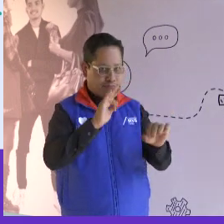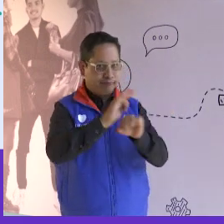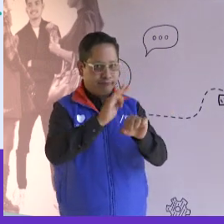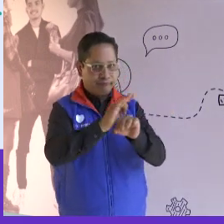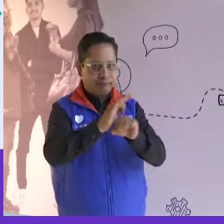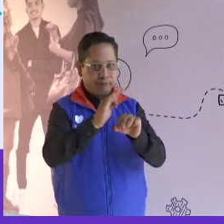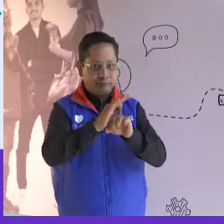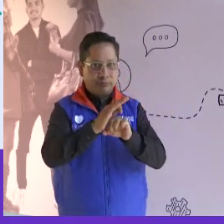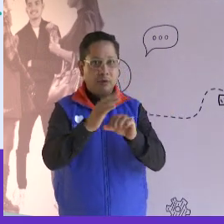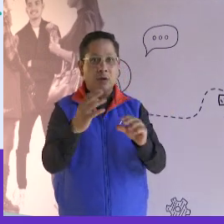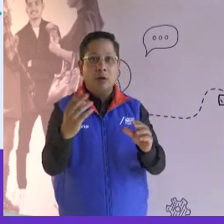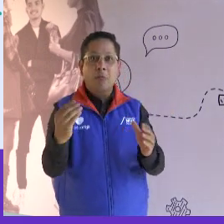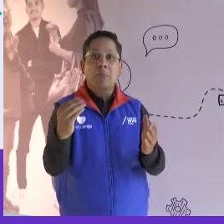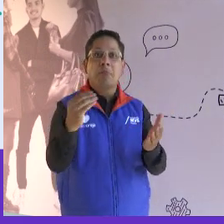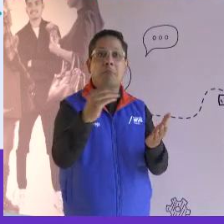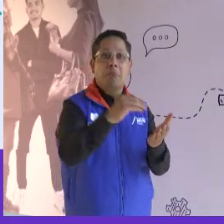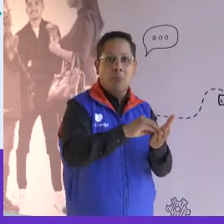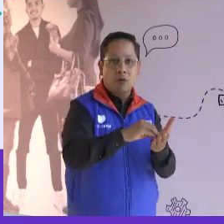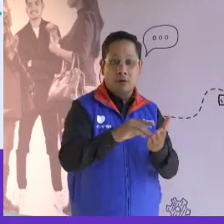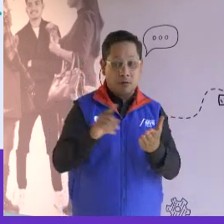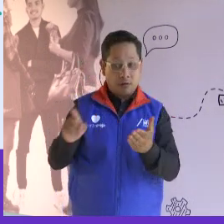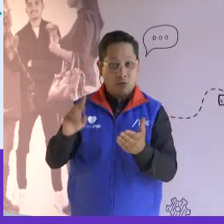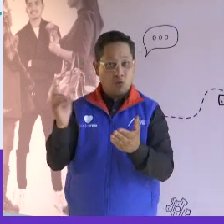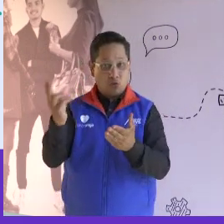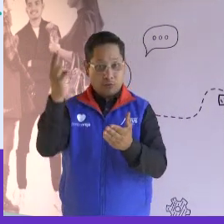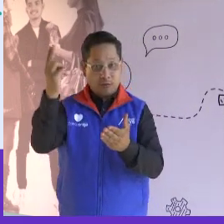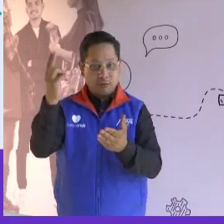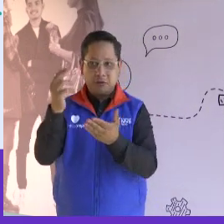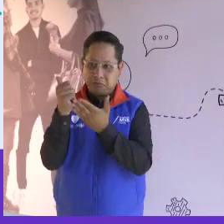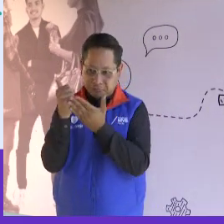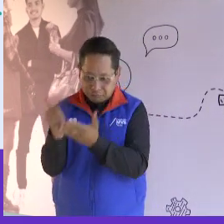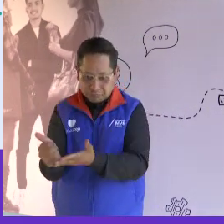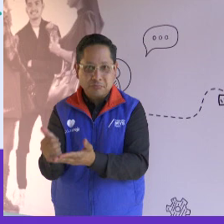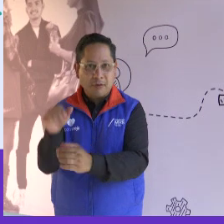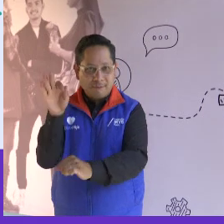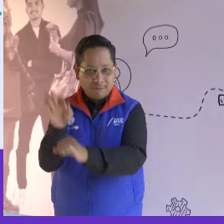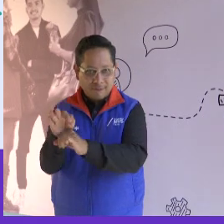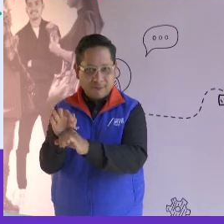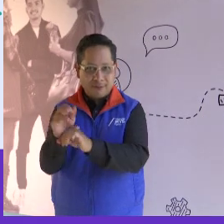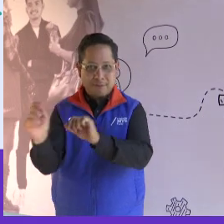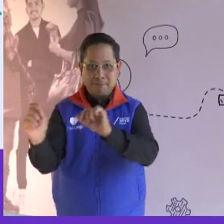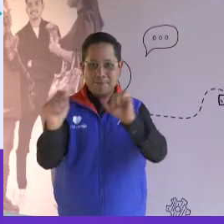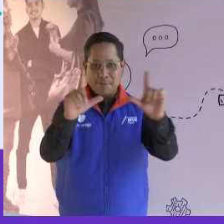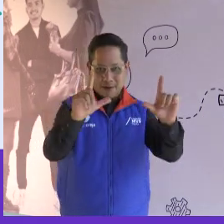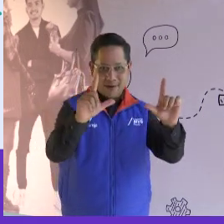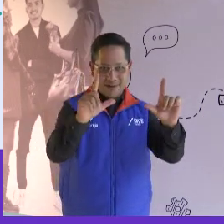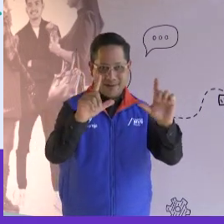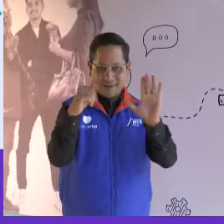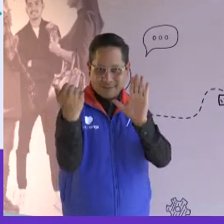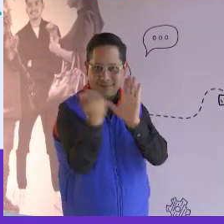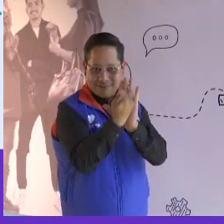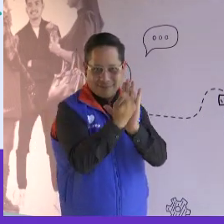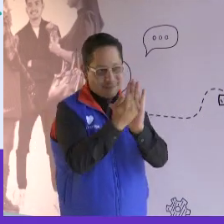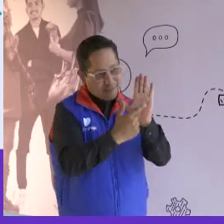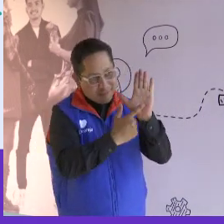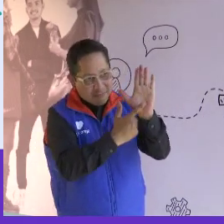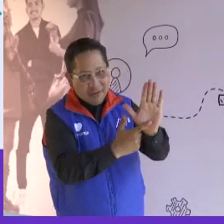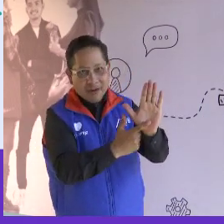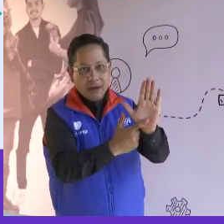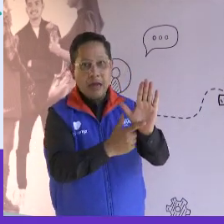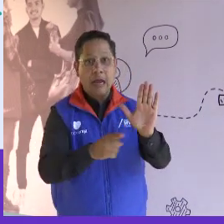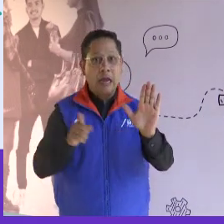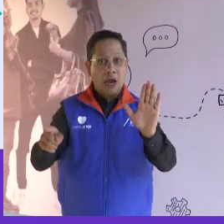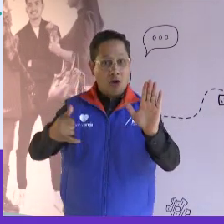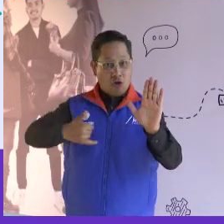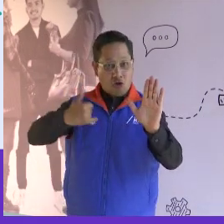implementar dentro de sus regiones. Entonces gana la Universidad Autónoma Metropolitana poniendo su logotipo, nosotros ganamos con la experiencia de los jóvenes